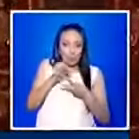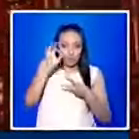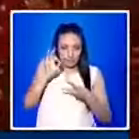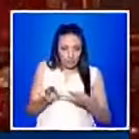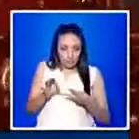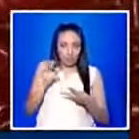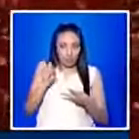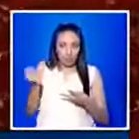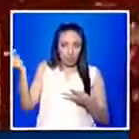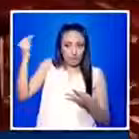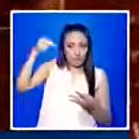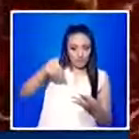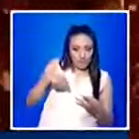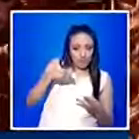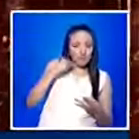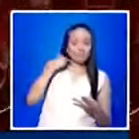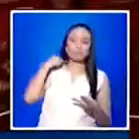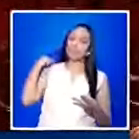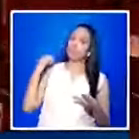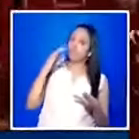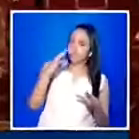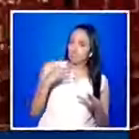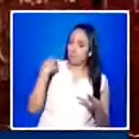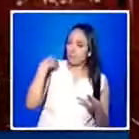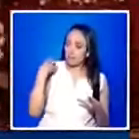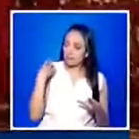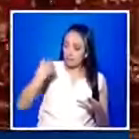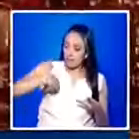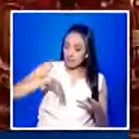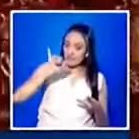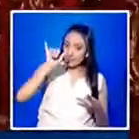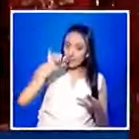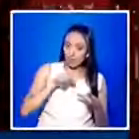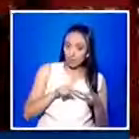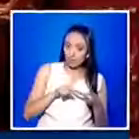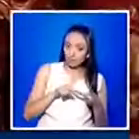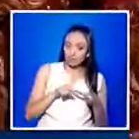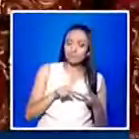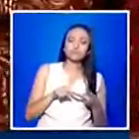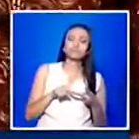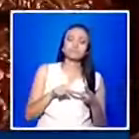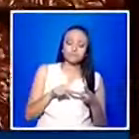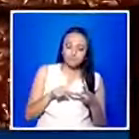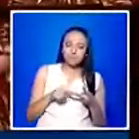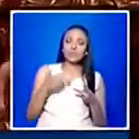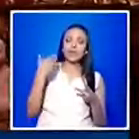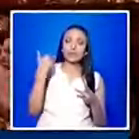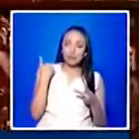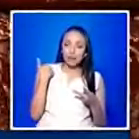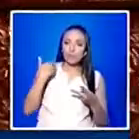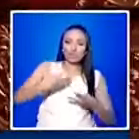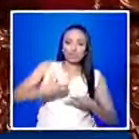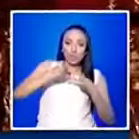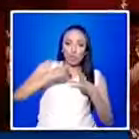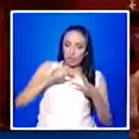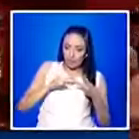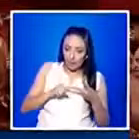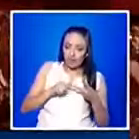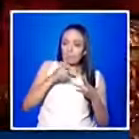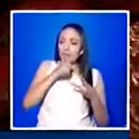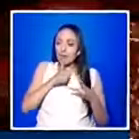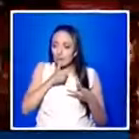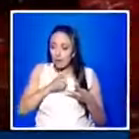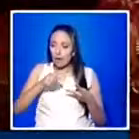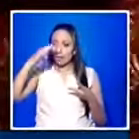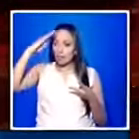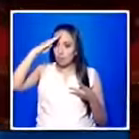turistas puedan estar garantizados en asistir a este evento. Absolutamente, tenemos todas las seguridades, seguridad privada,